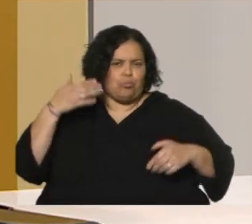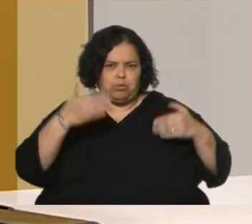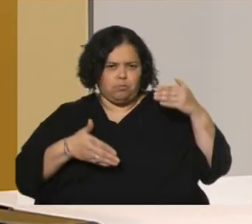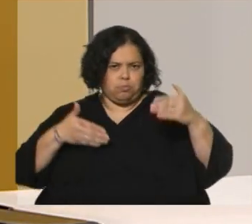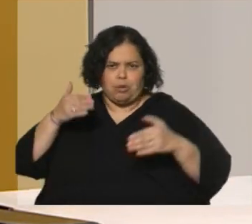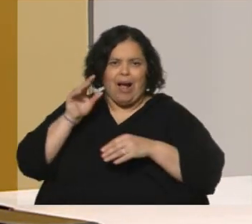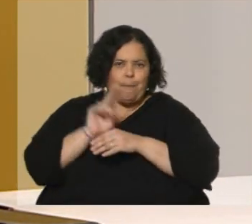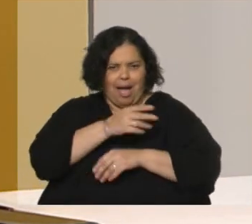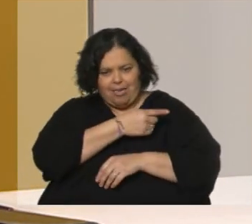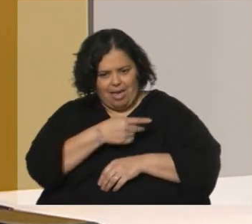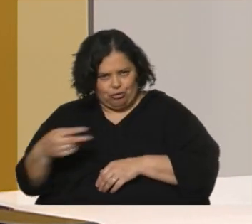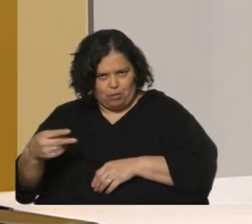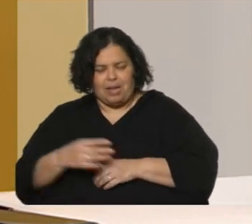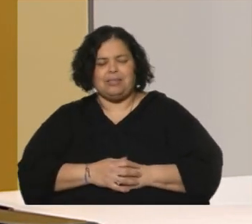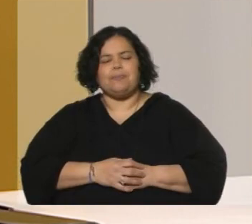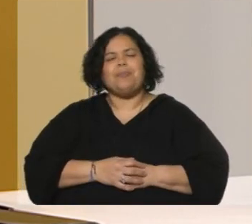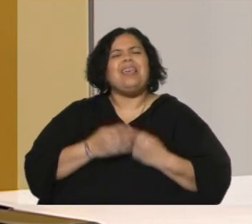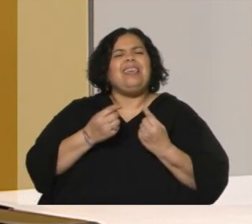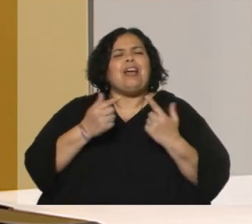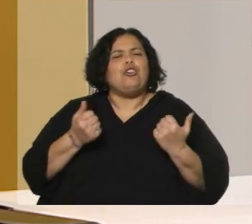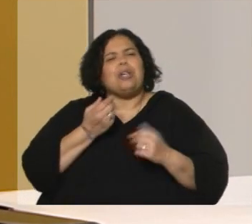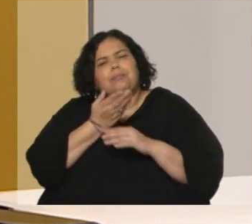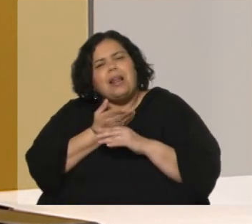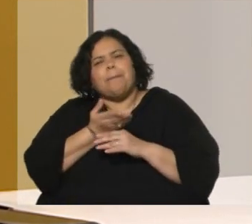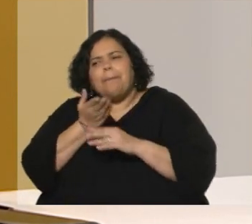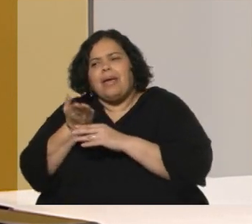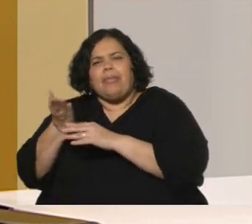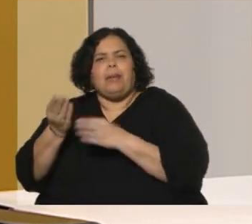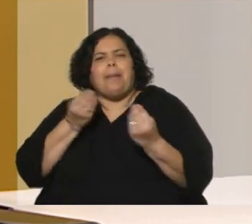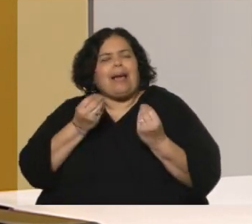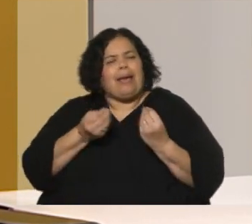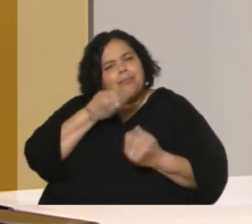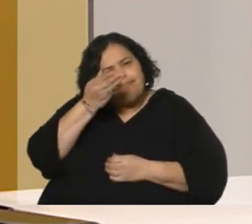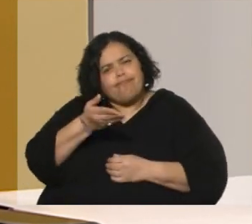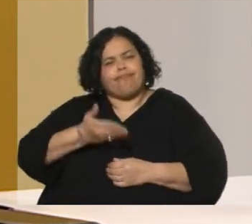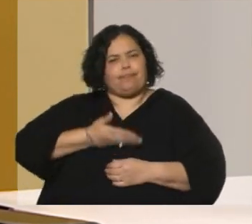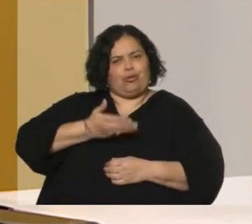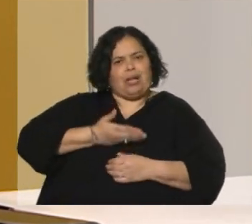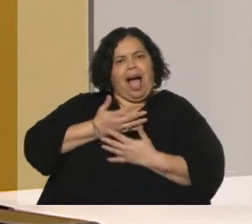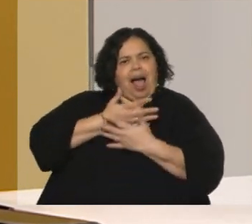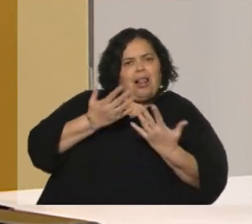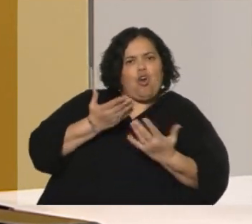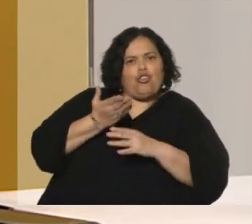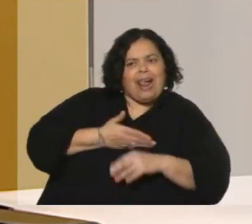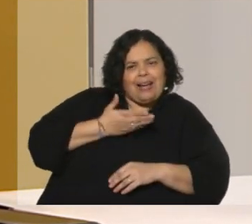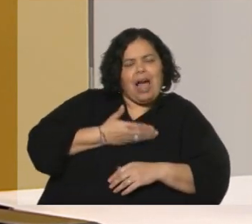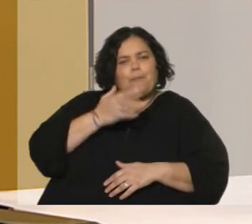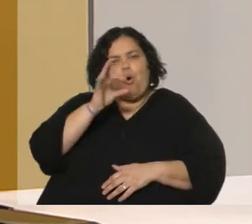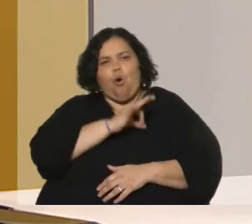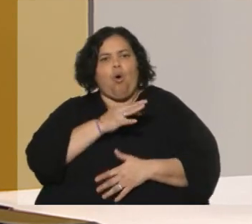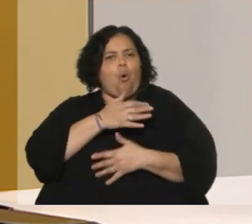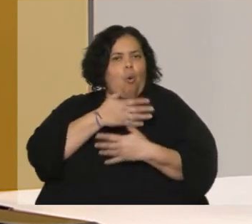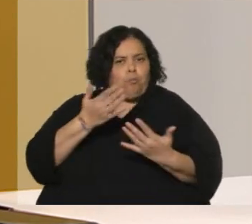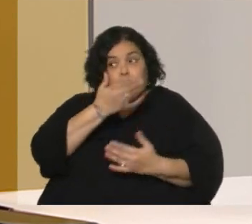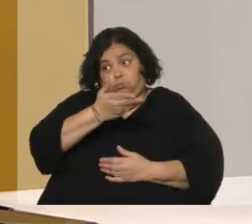acercarle a ellos Qué cosas en qué cosas Se van a hacer Escuchar específicamente frente a figuras que son de de